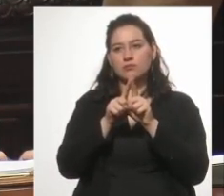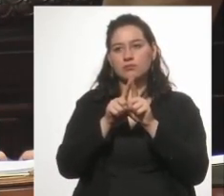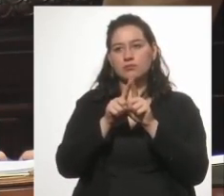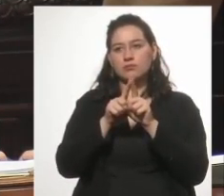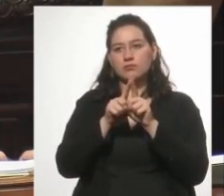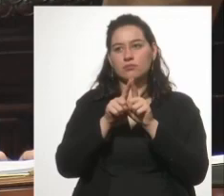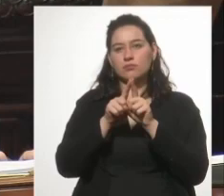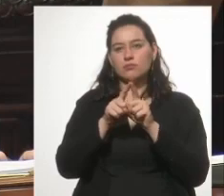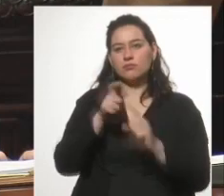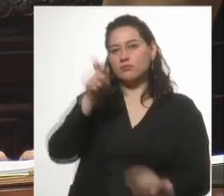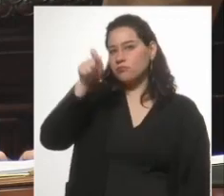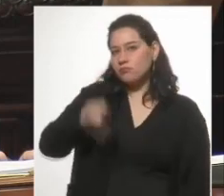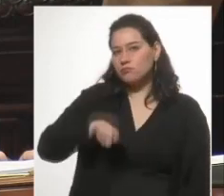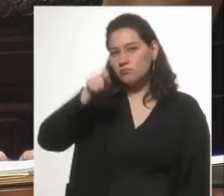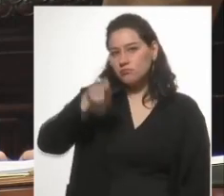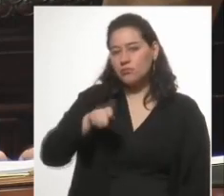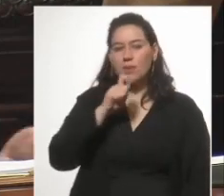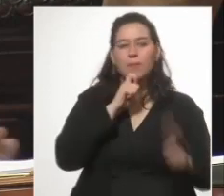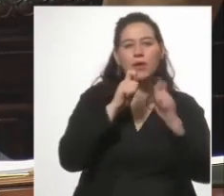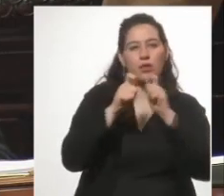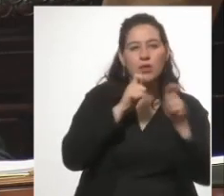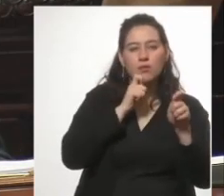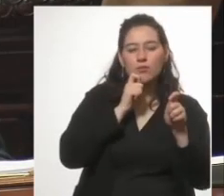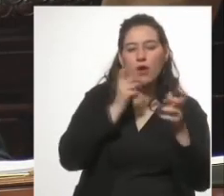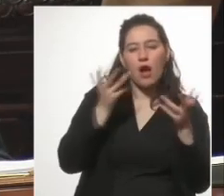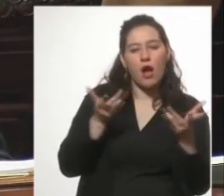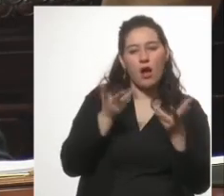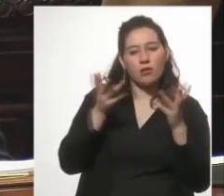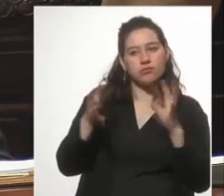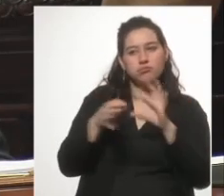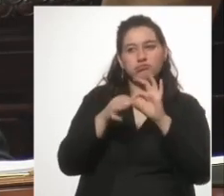y del periodismo.